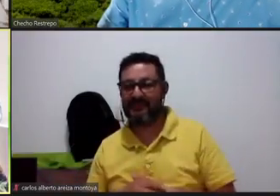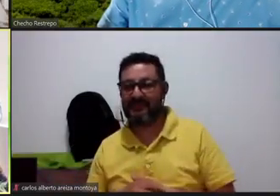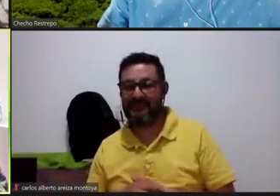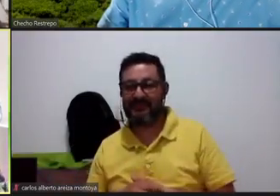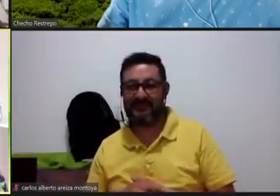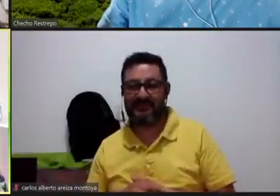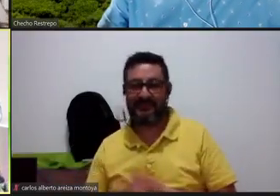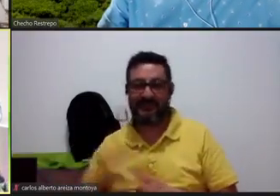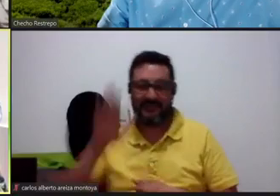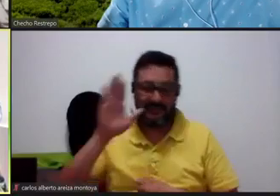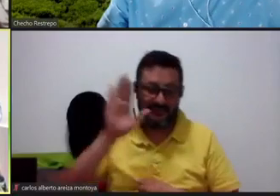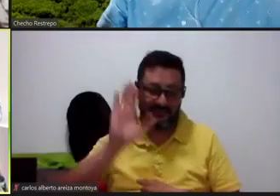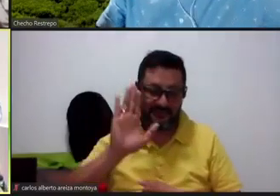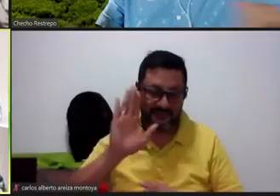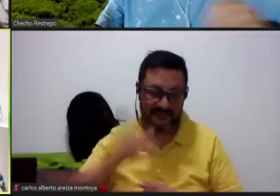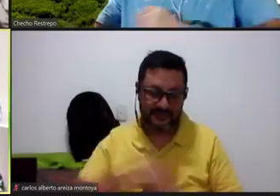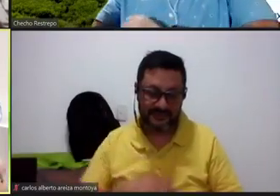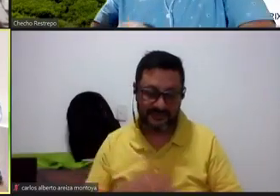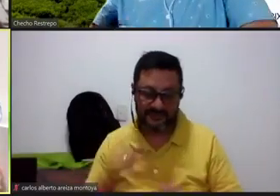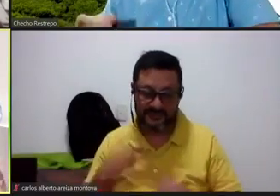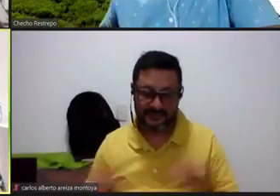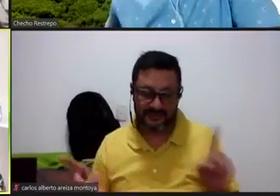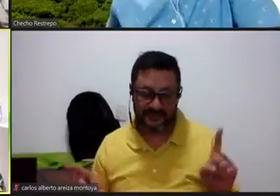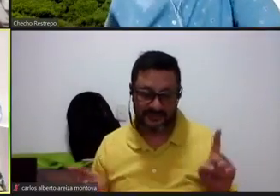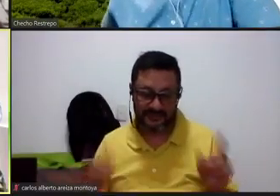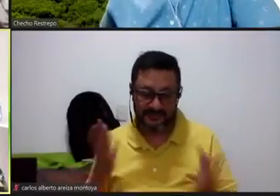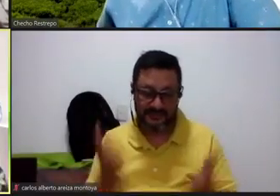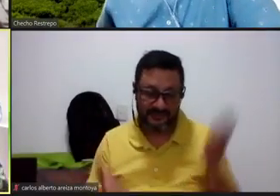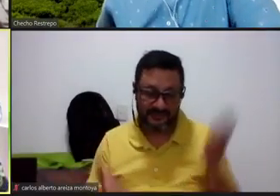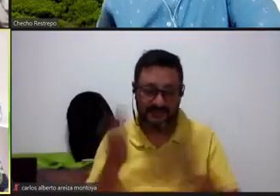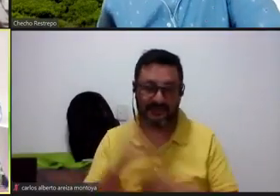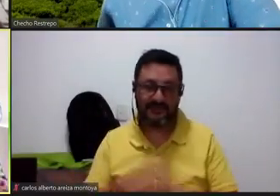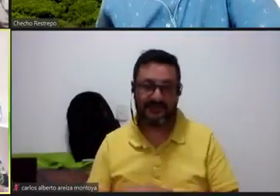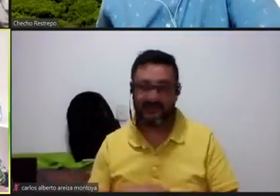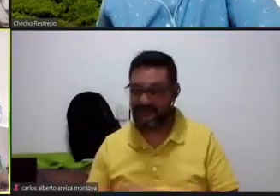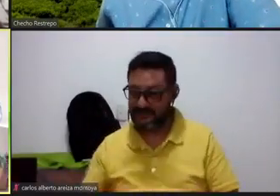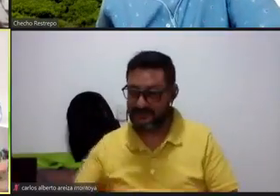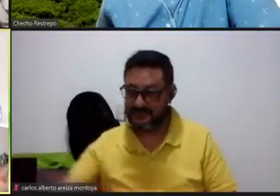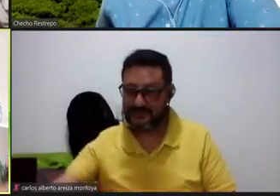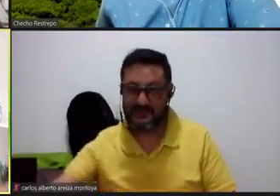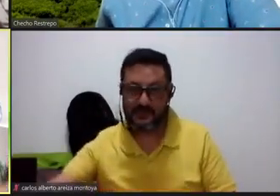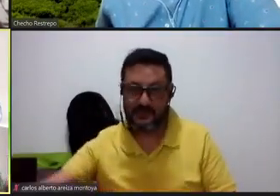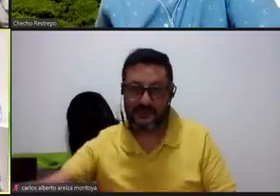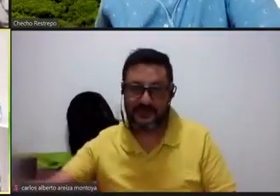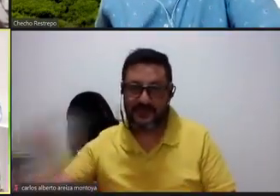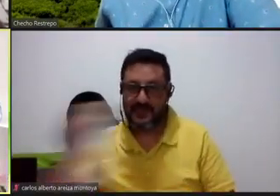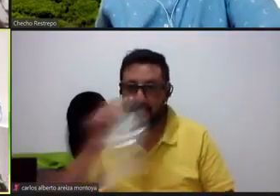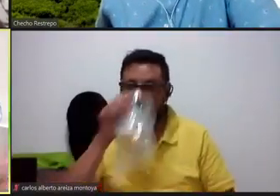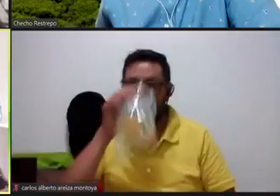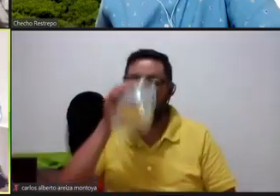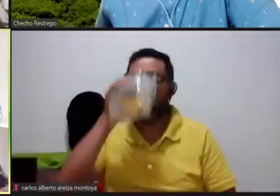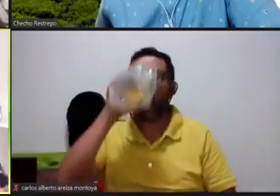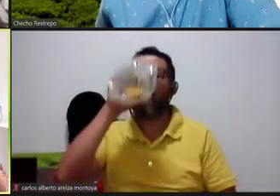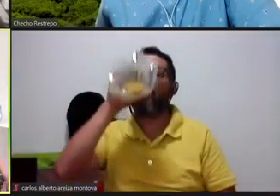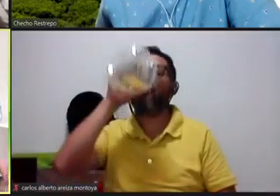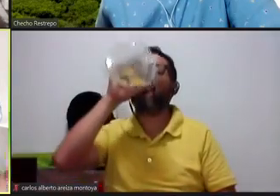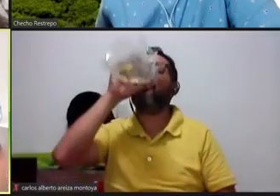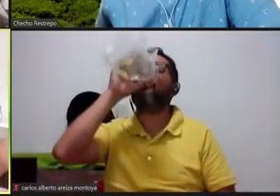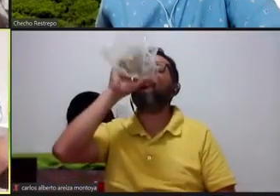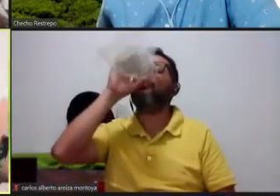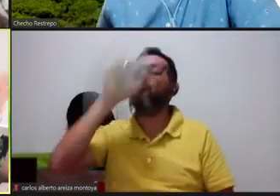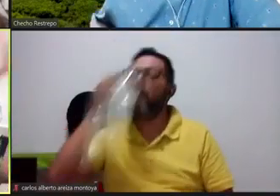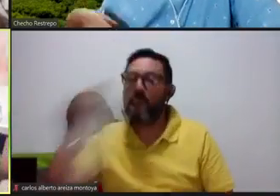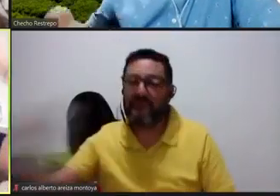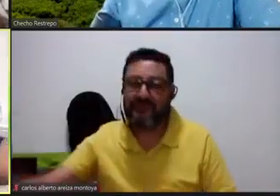su deporte como tal, pero tienen algunas deficiencias en el arco de movilidad o en la fuerza. Entonces tienen